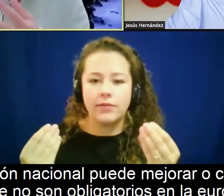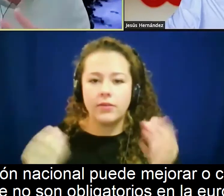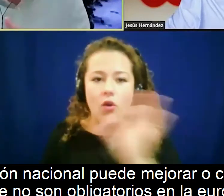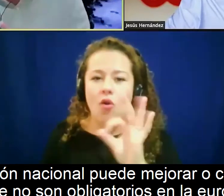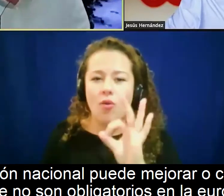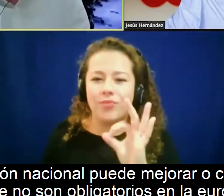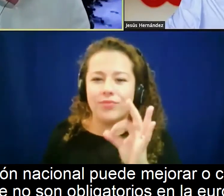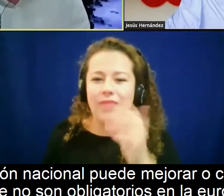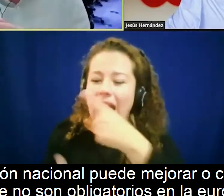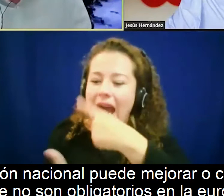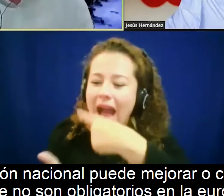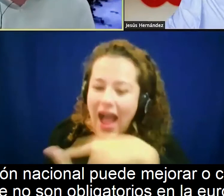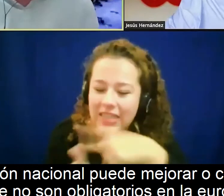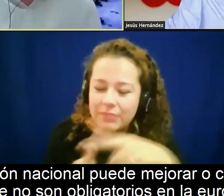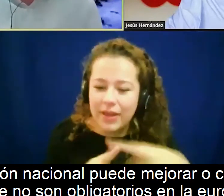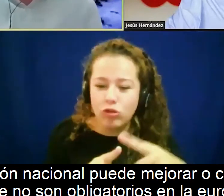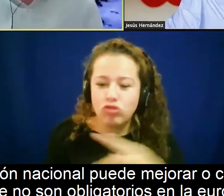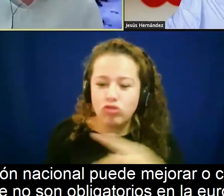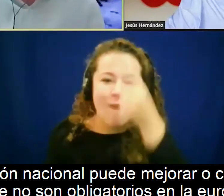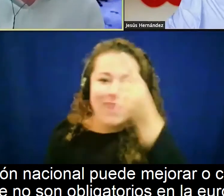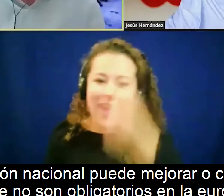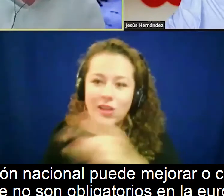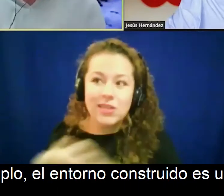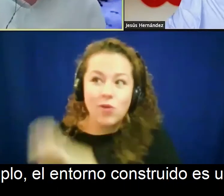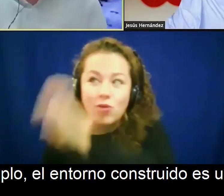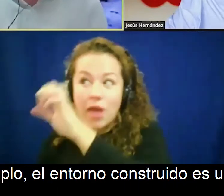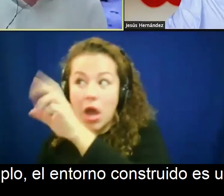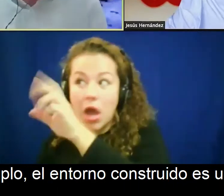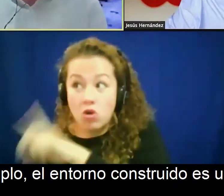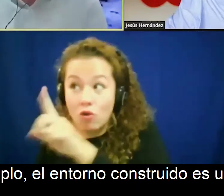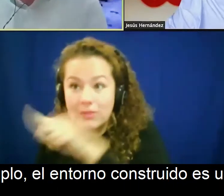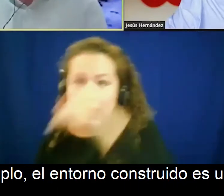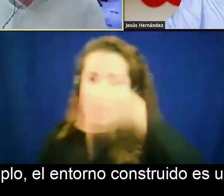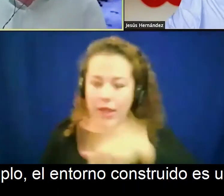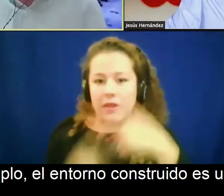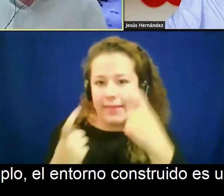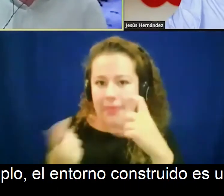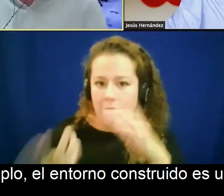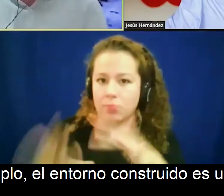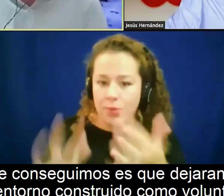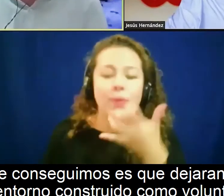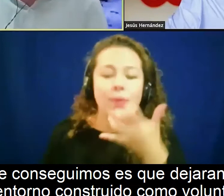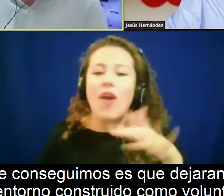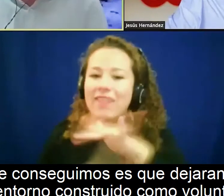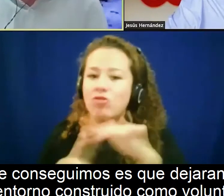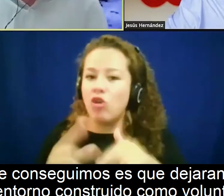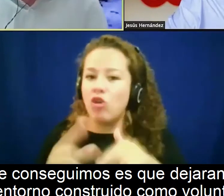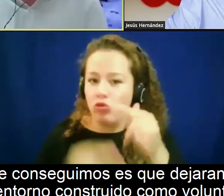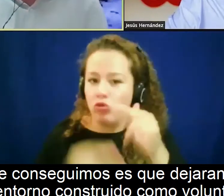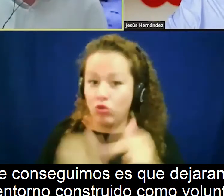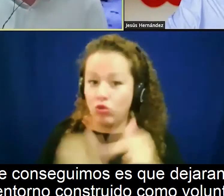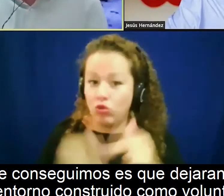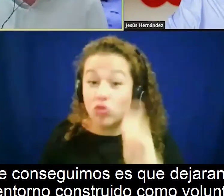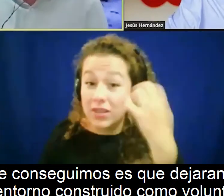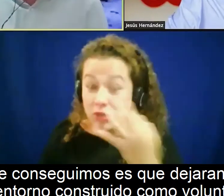coger aspectos que no son obligatorios en la europea y, por ejemplo, el entorno construido es uno de ellos. Lo único que conseguimos es que dejaran